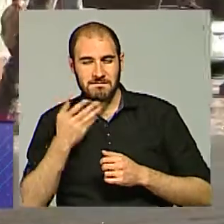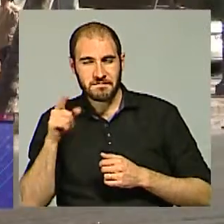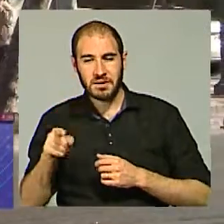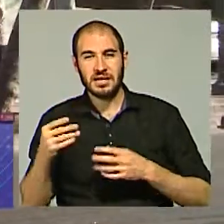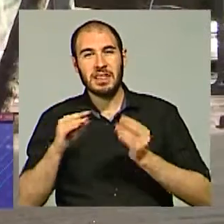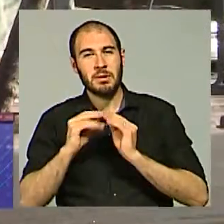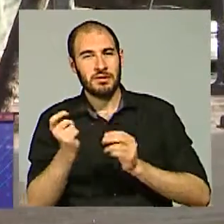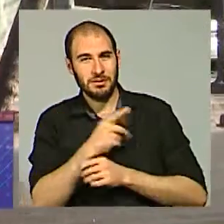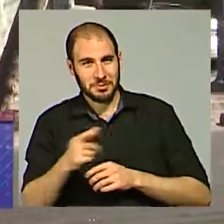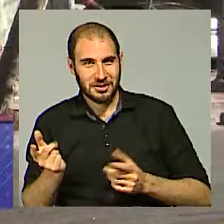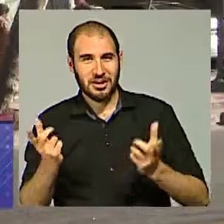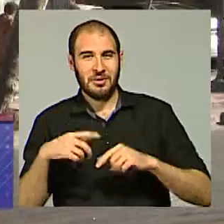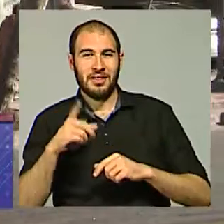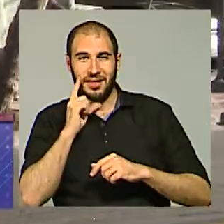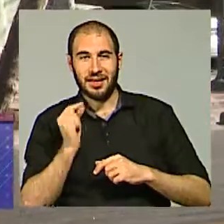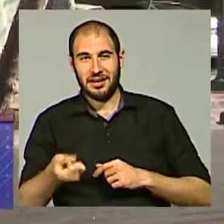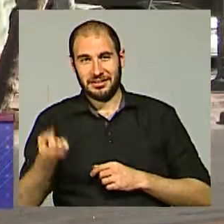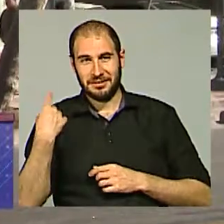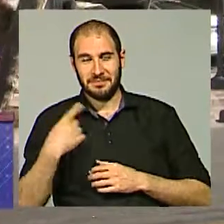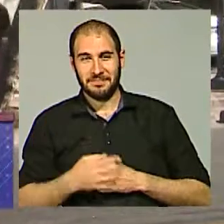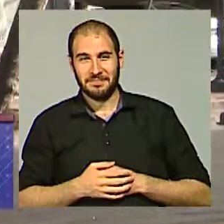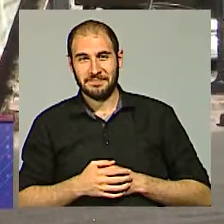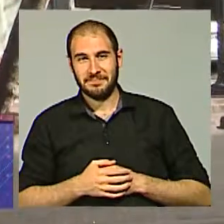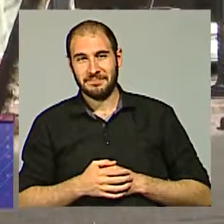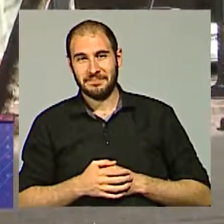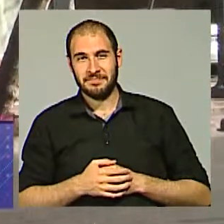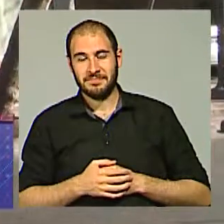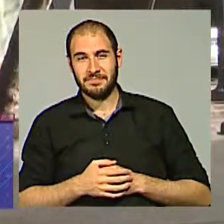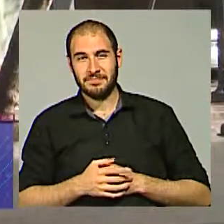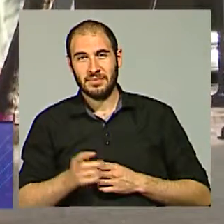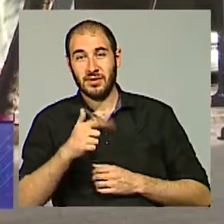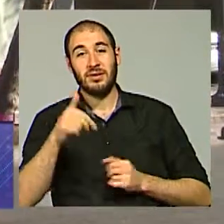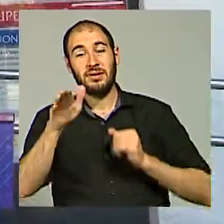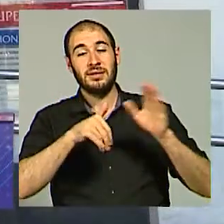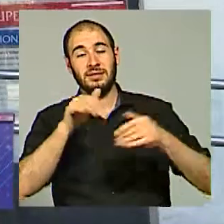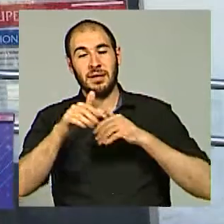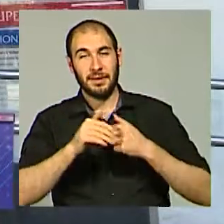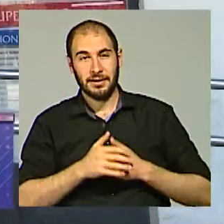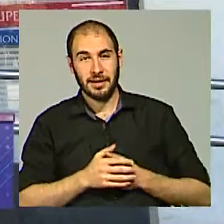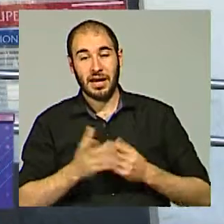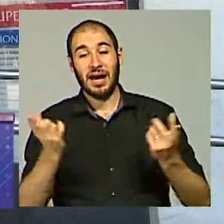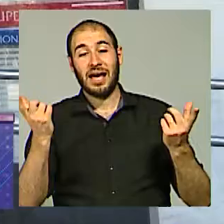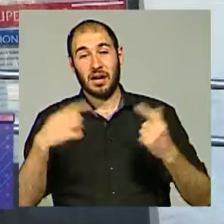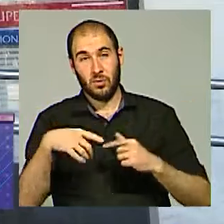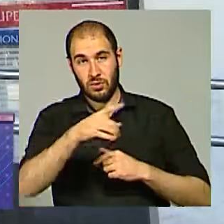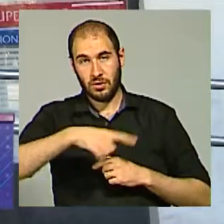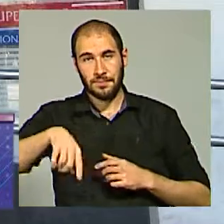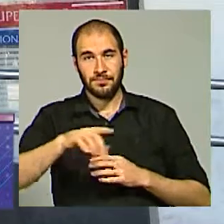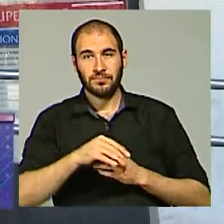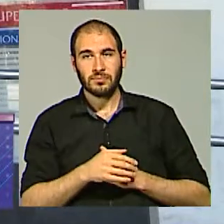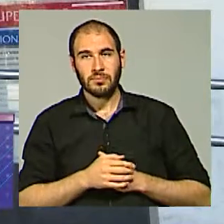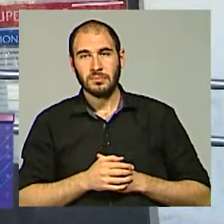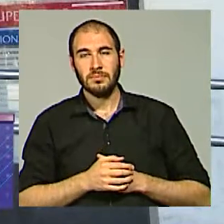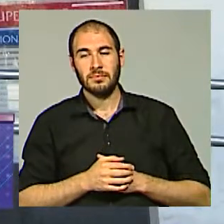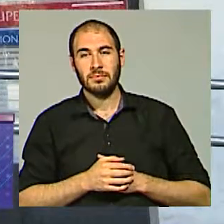la parietaria o la reunión paritaria del día de ayer vamos estamos convocando a asambleas que van a